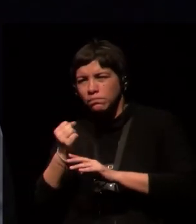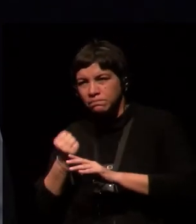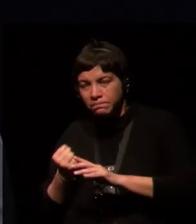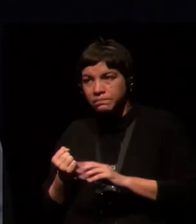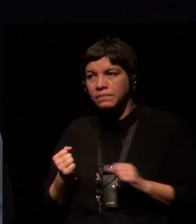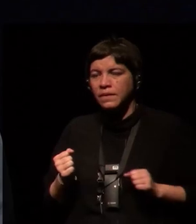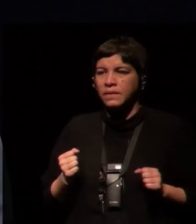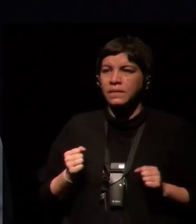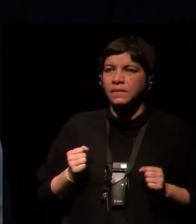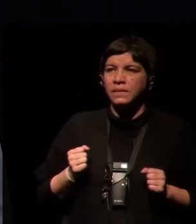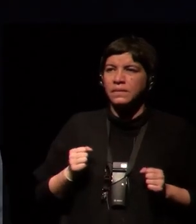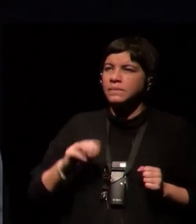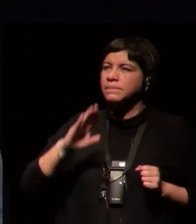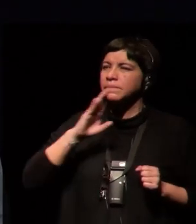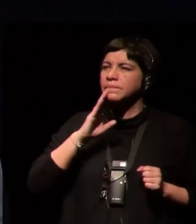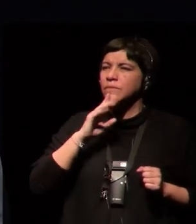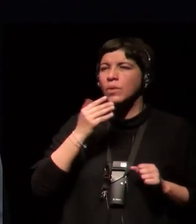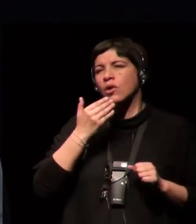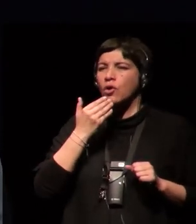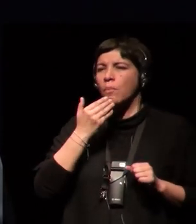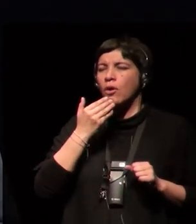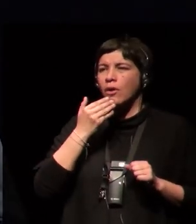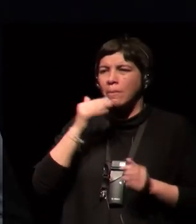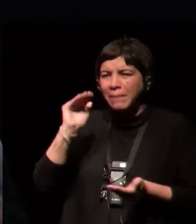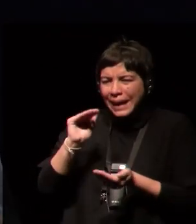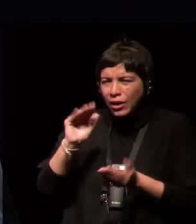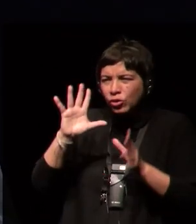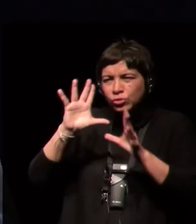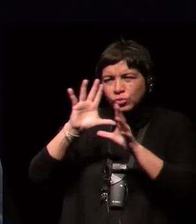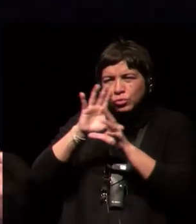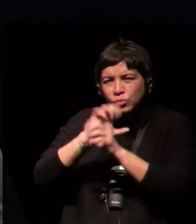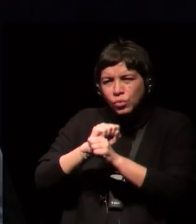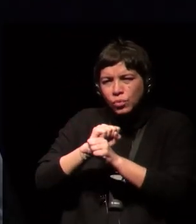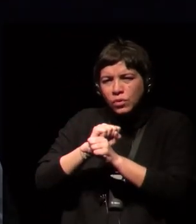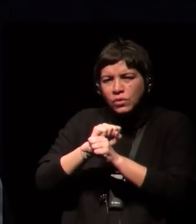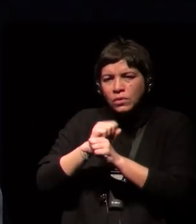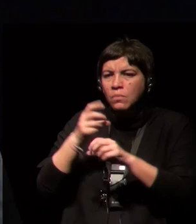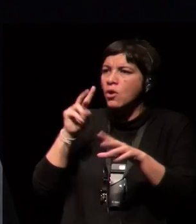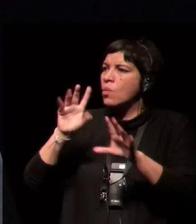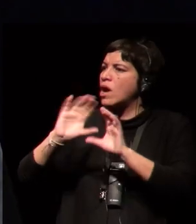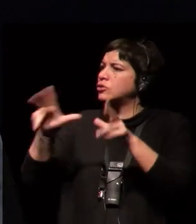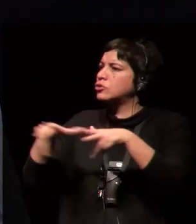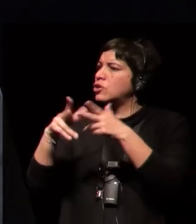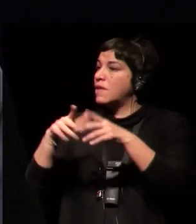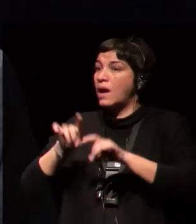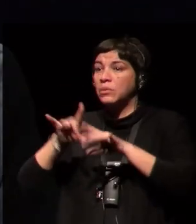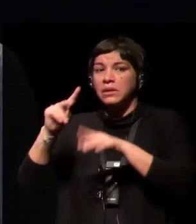parecer pequeño y oscuro. Era prácticamente imposible para la sociedad australiana que,